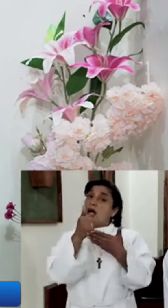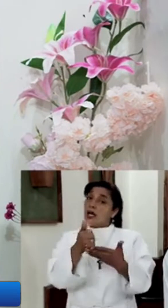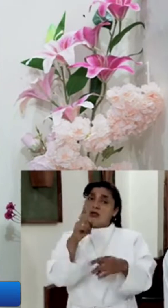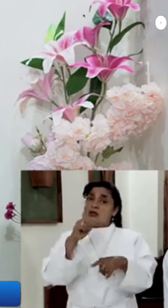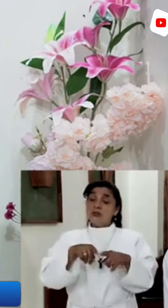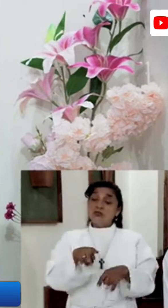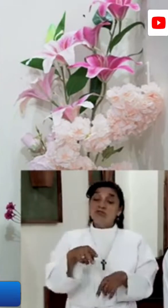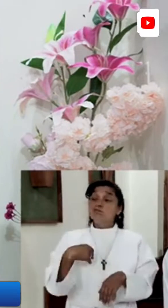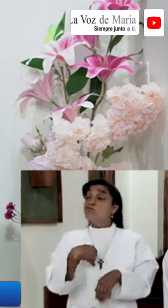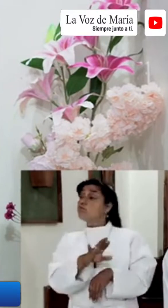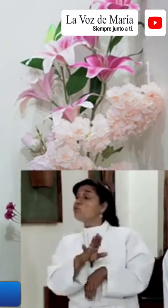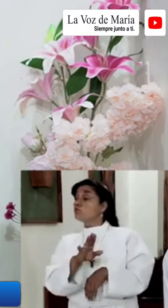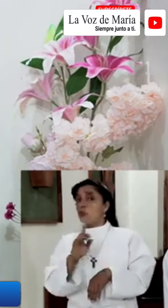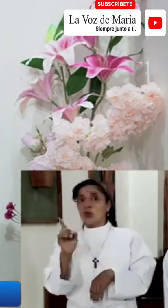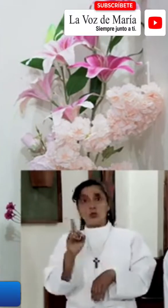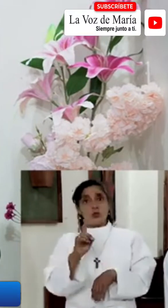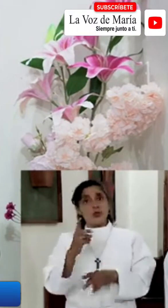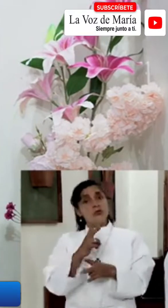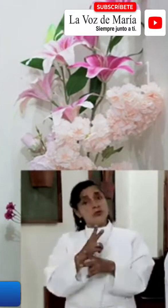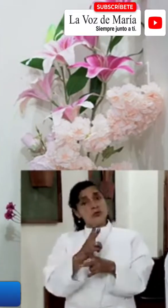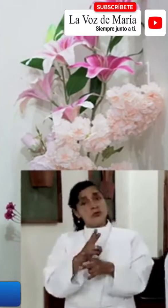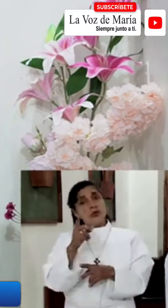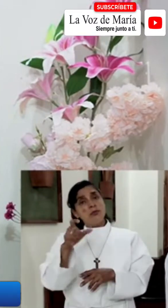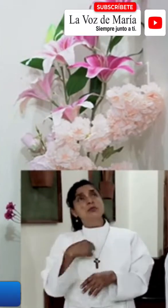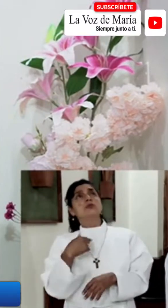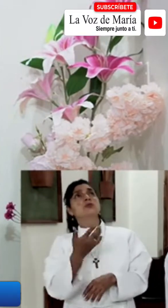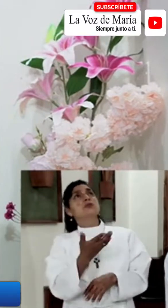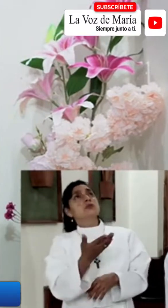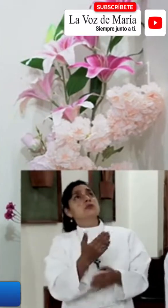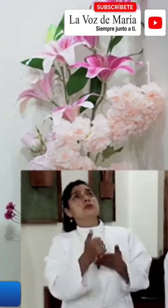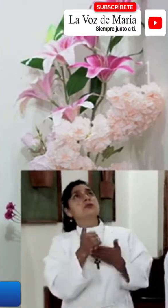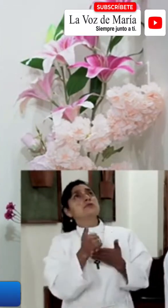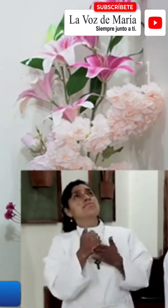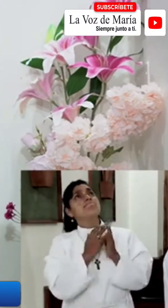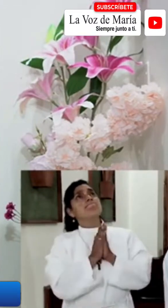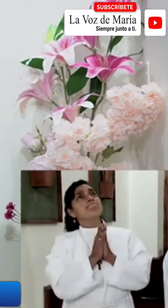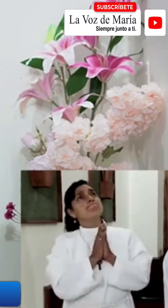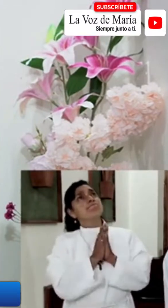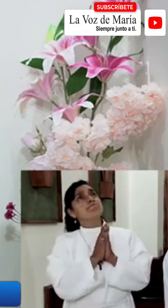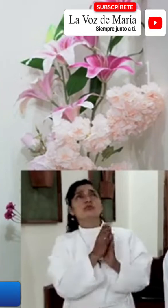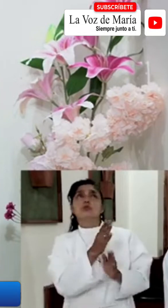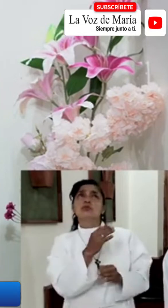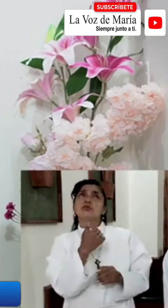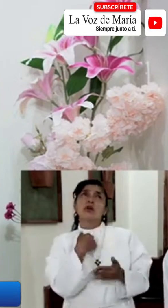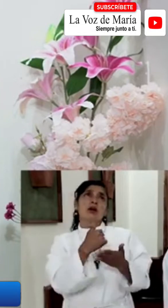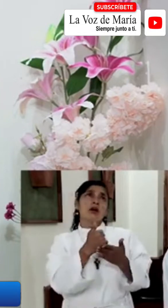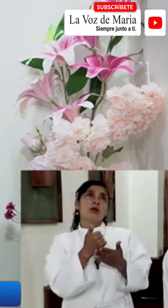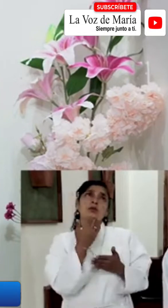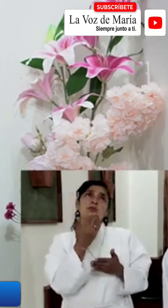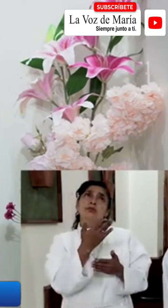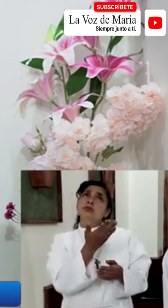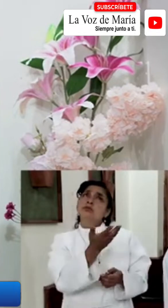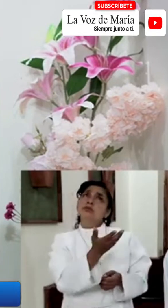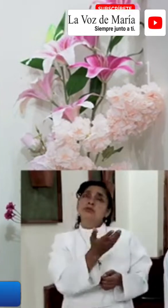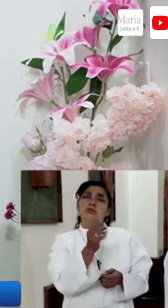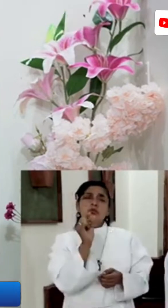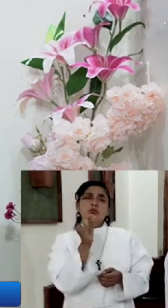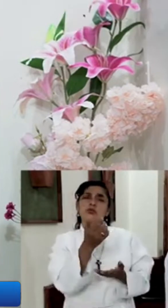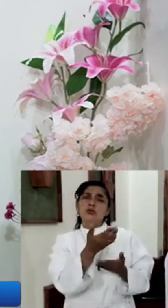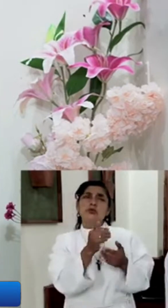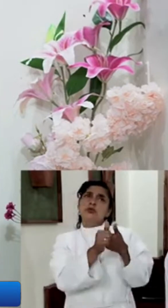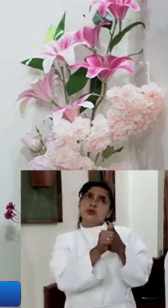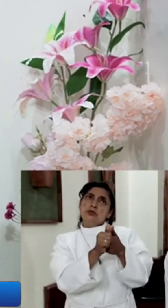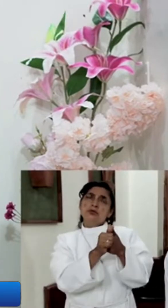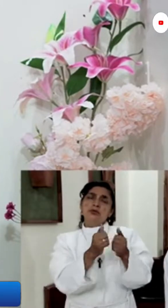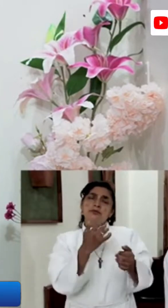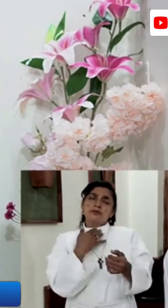que probablemente están esperando de nosotros algún gesto de bondad, de cercanía,